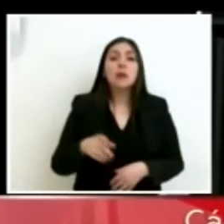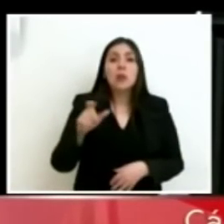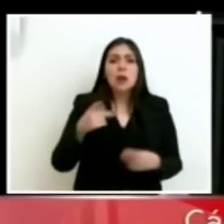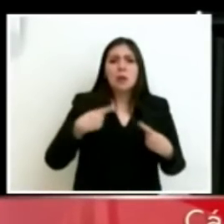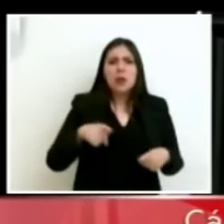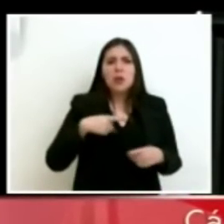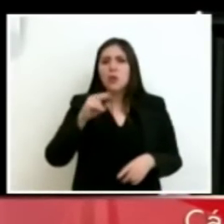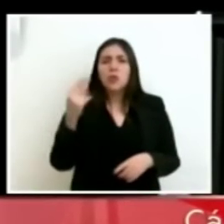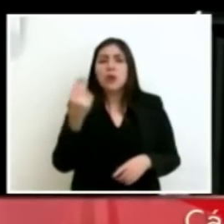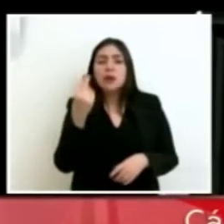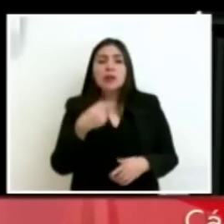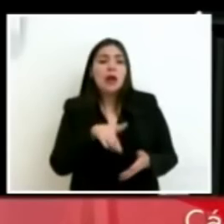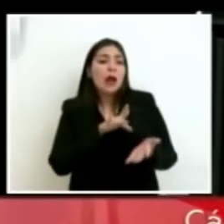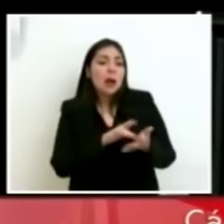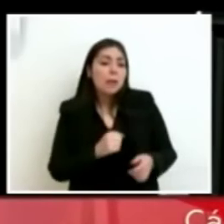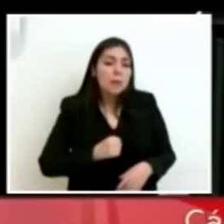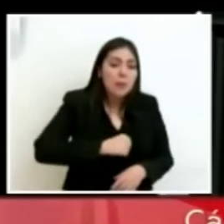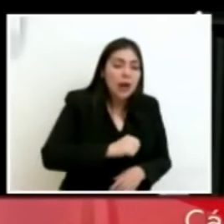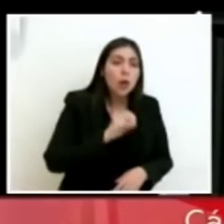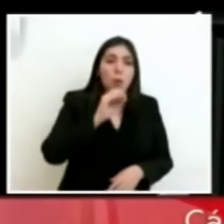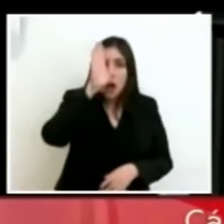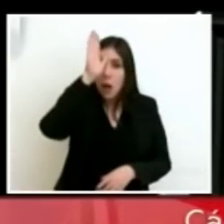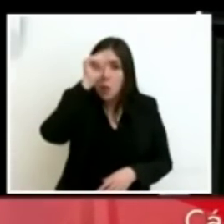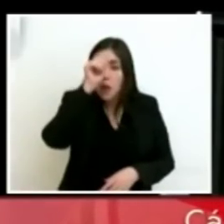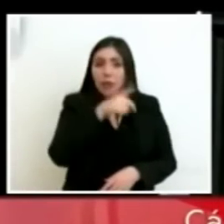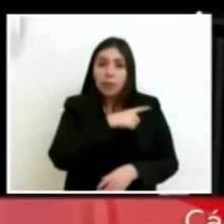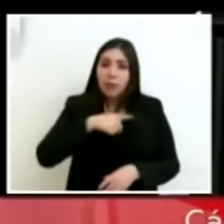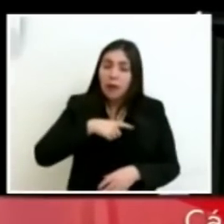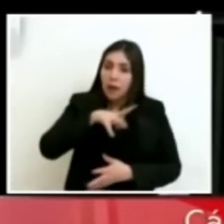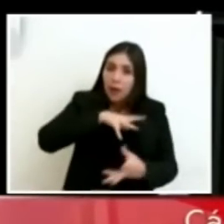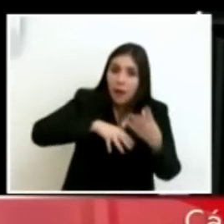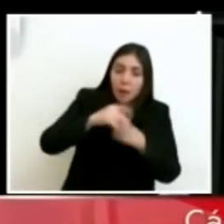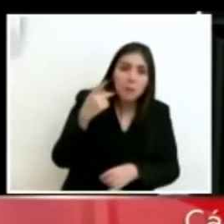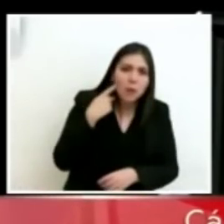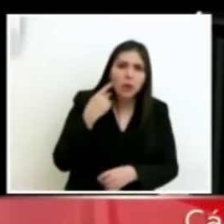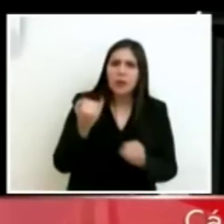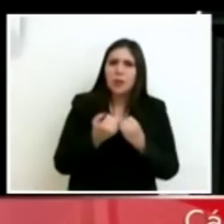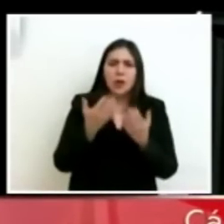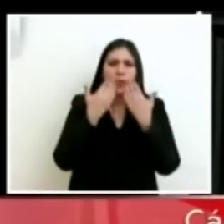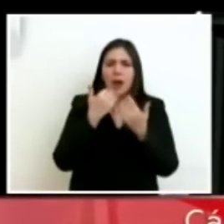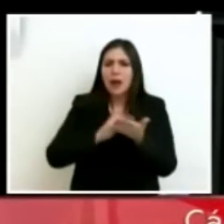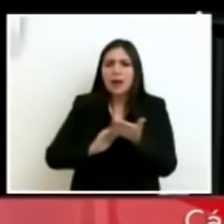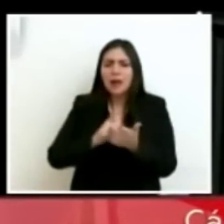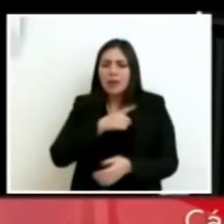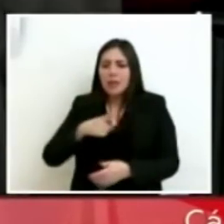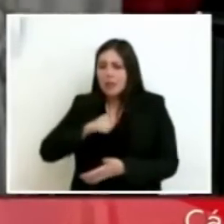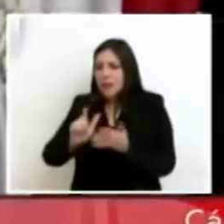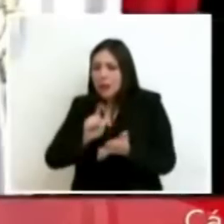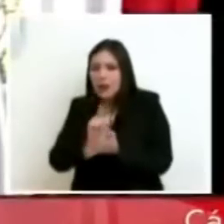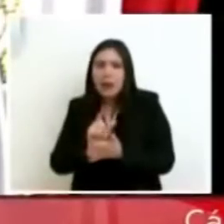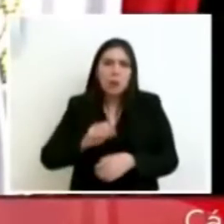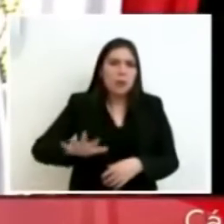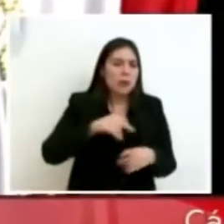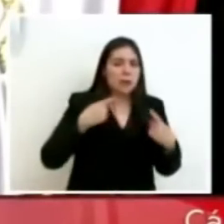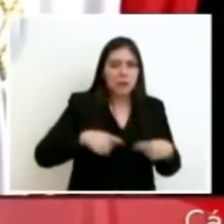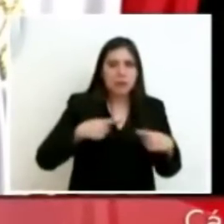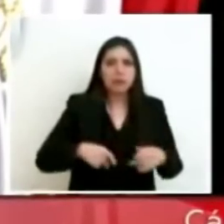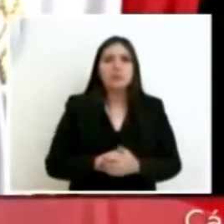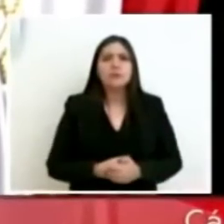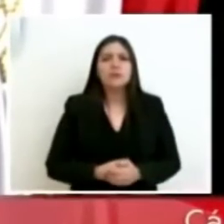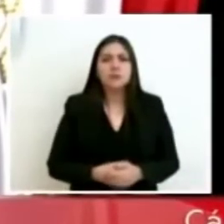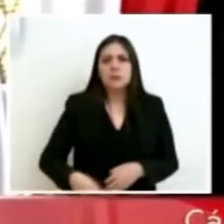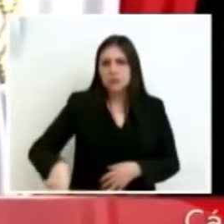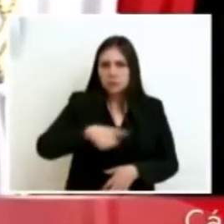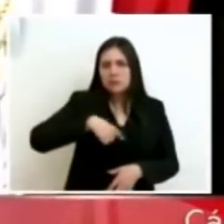sin favores políticos y sin compromisos más allá de su deber con la ley y con la ciudadanía. Nosotros creemos